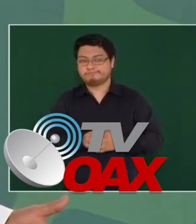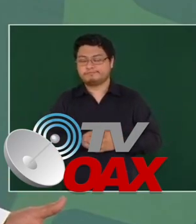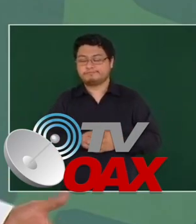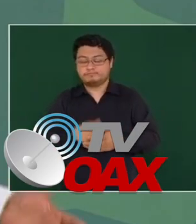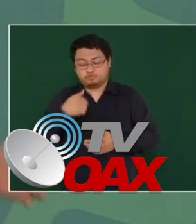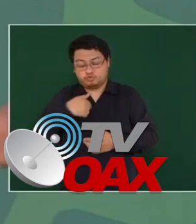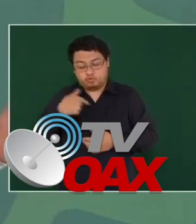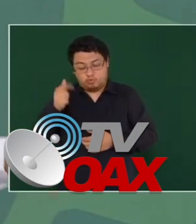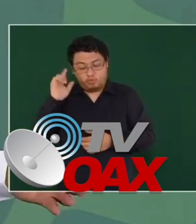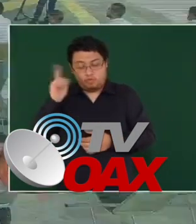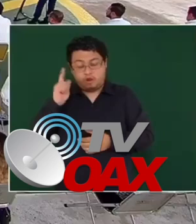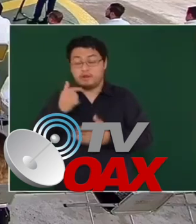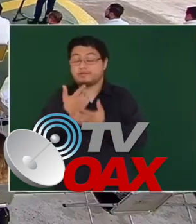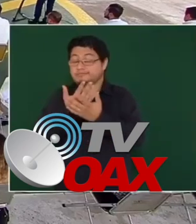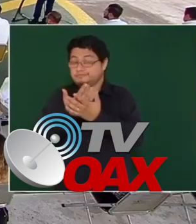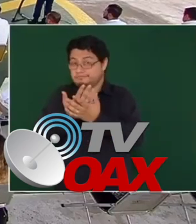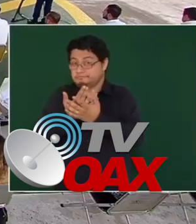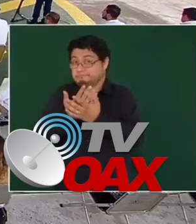que ayuden,